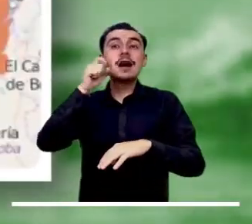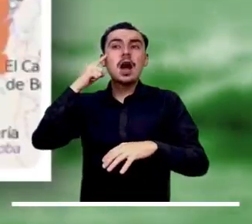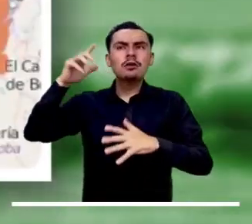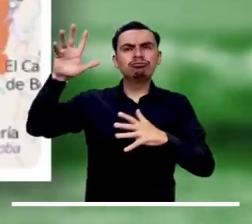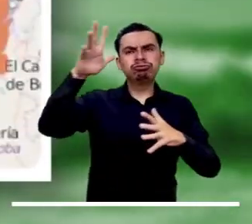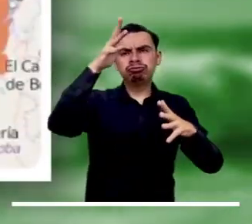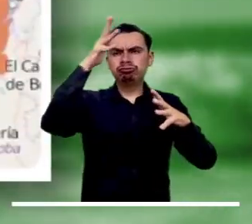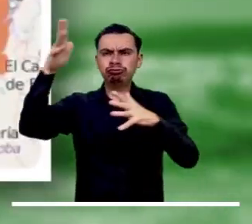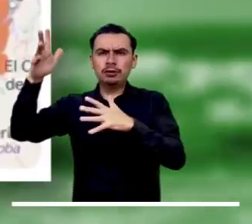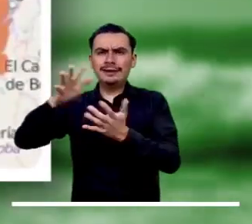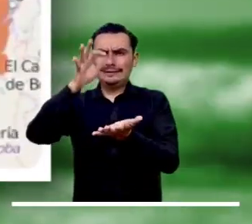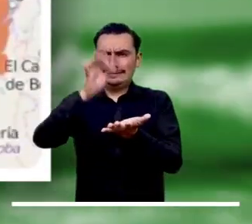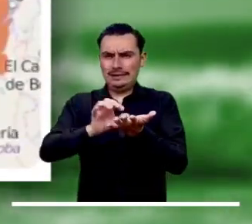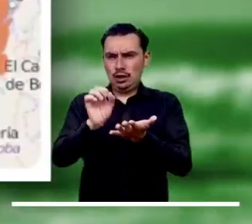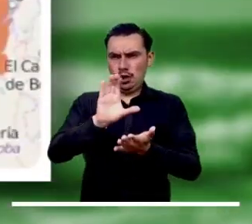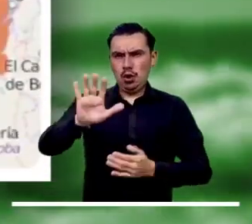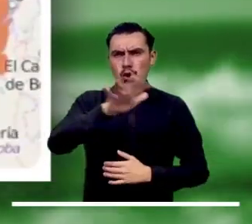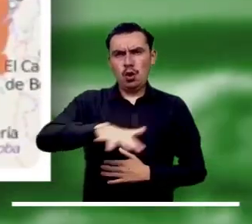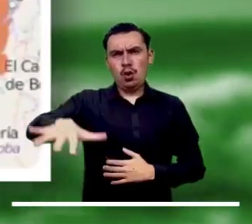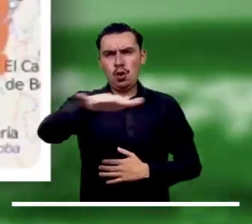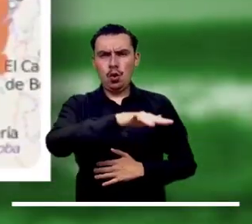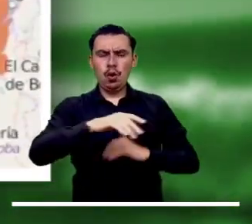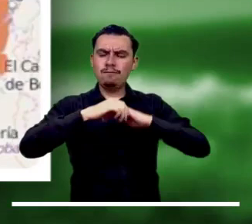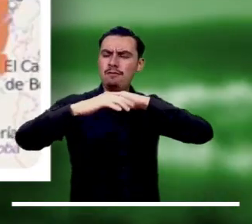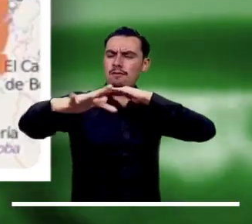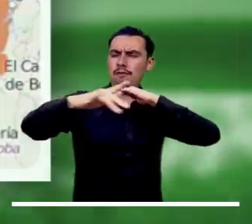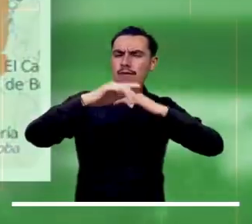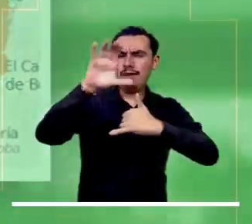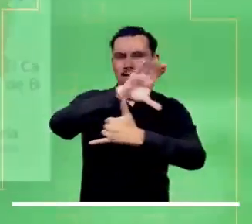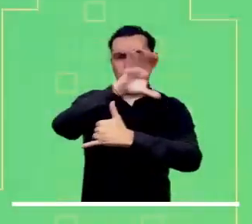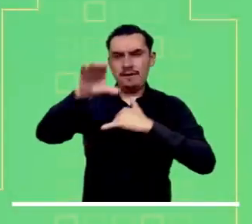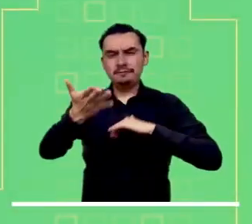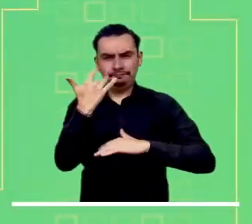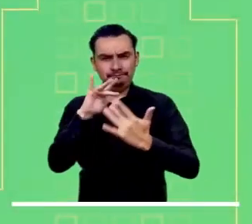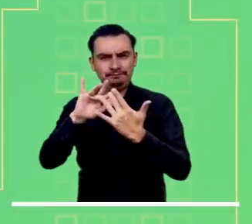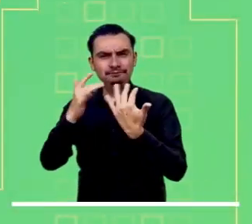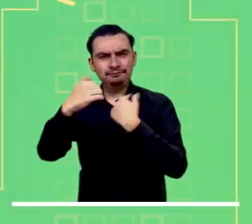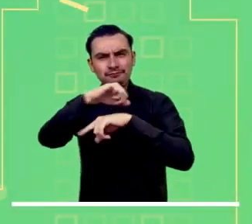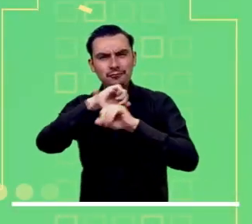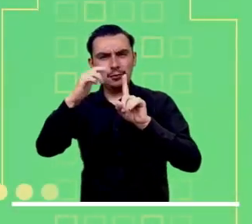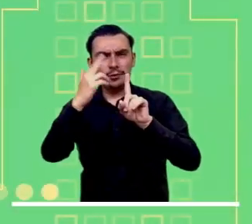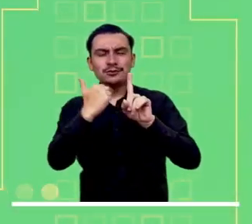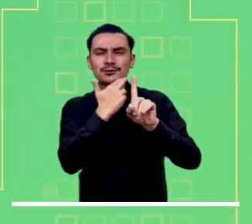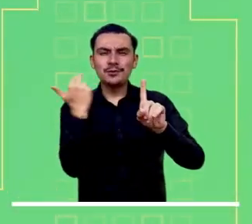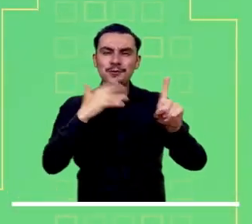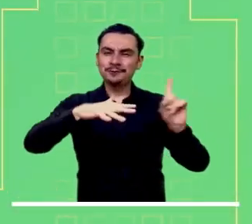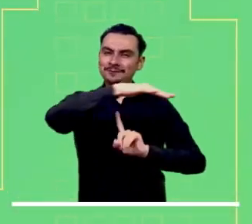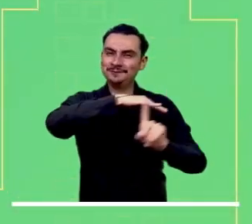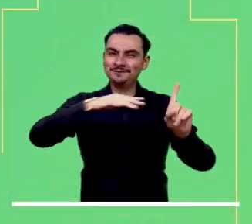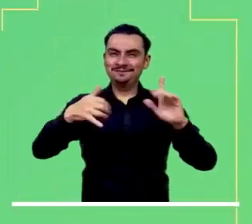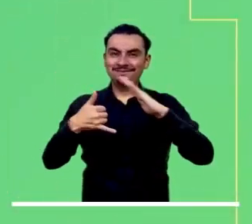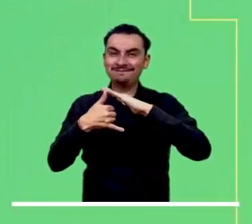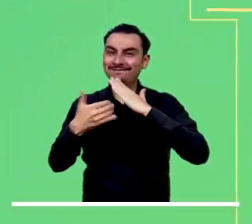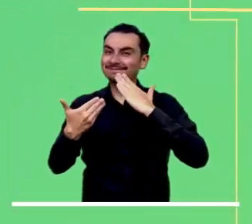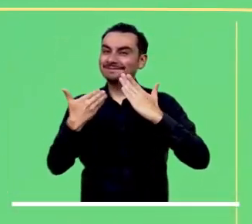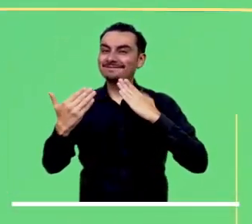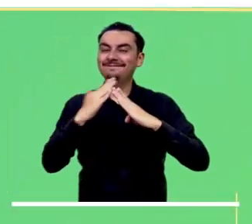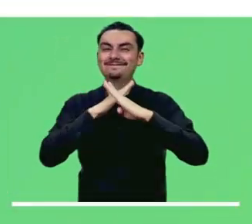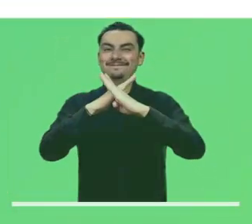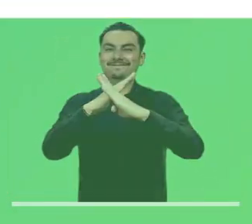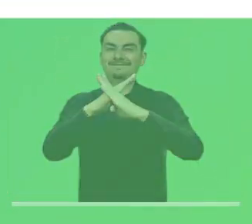oleaje en amplios sectores del Mar Caribe. En el centro se esperan los valores más altos. Síguenos en nuestras redes sociales.